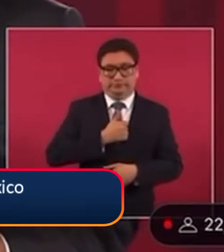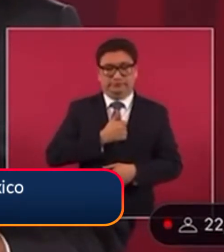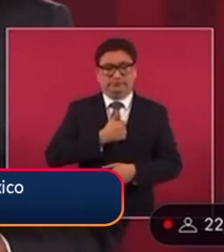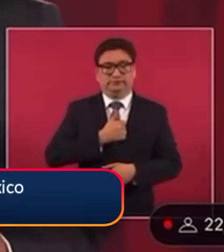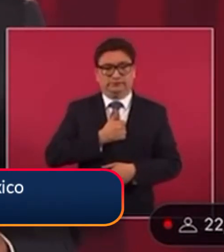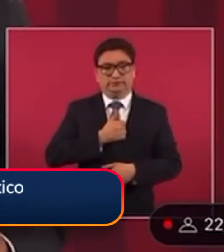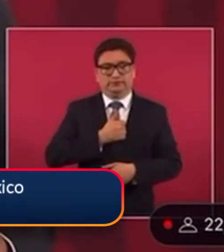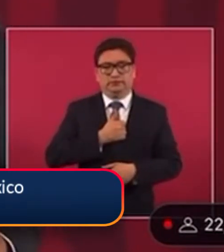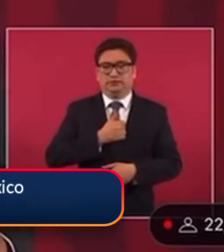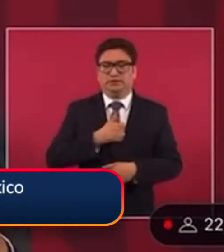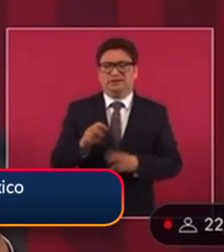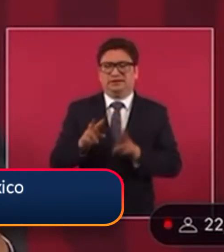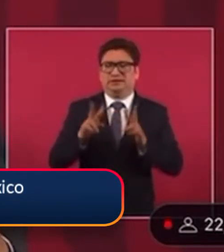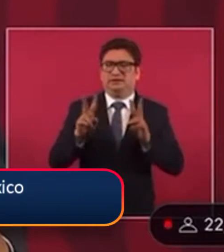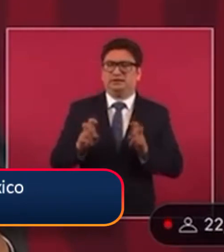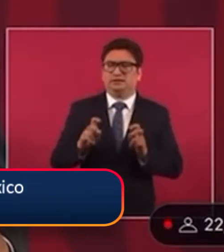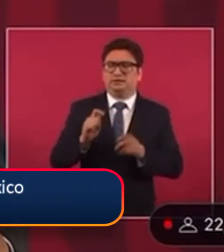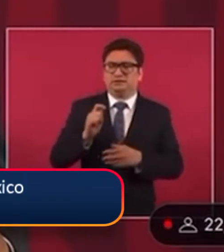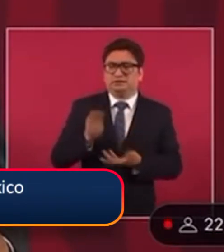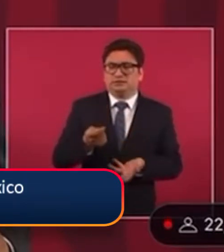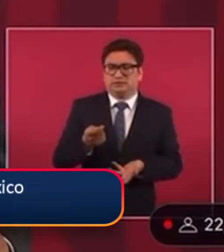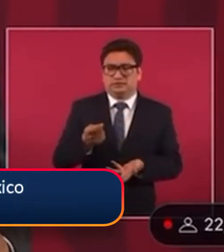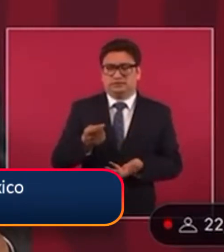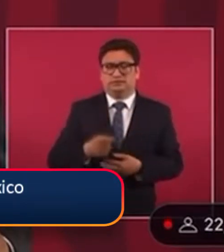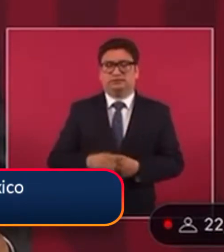ver con